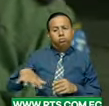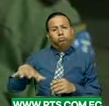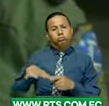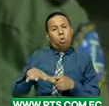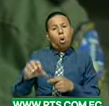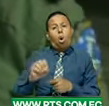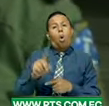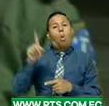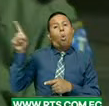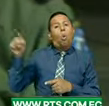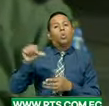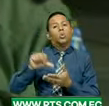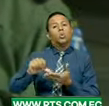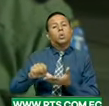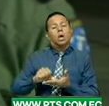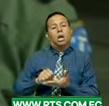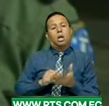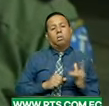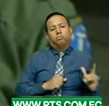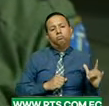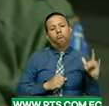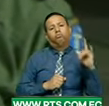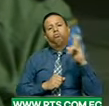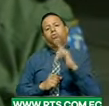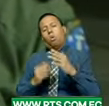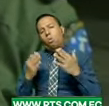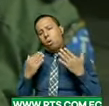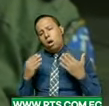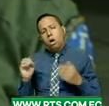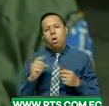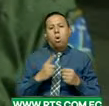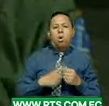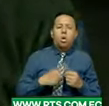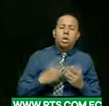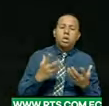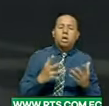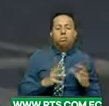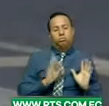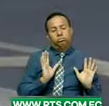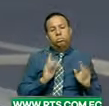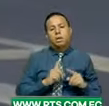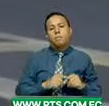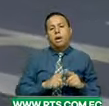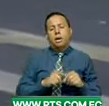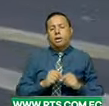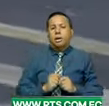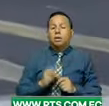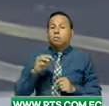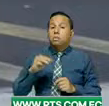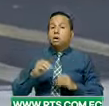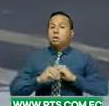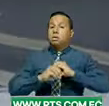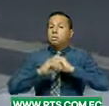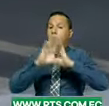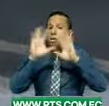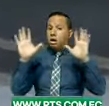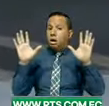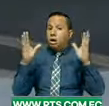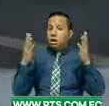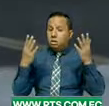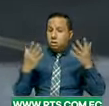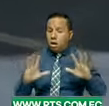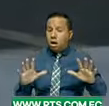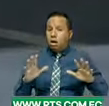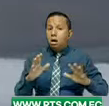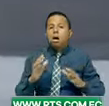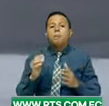continente desde Cristóbal a Guayaquil o Quito, la ciudad que se designe. El martes por la mañana se aprestaban a